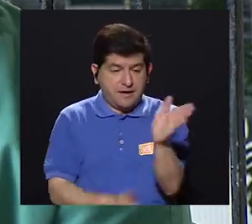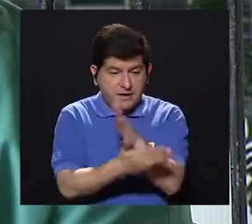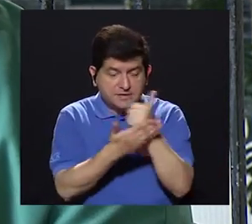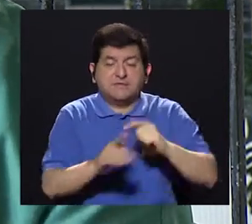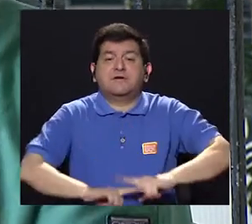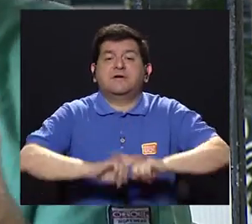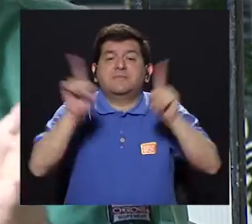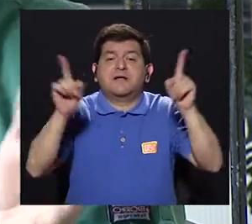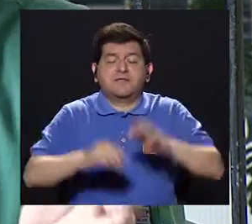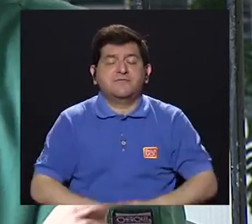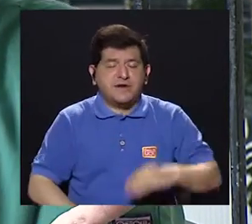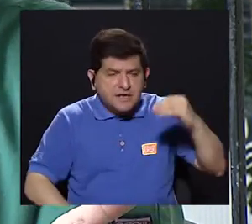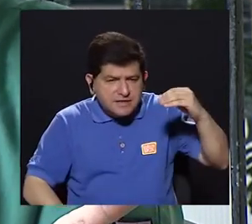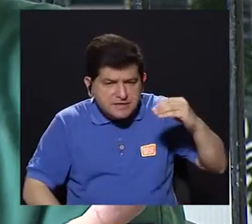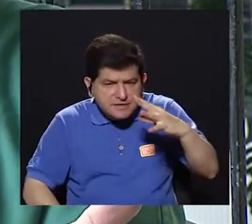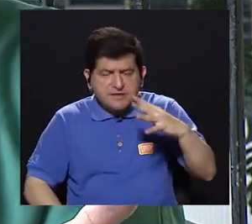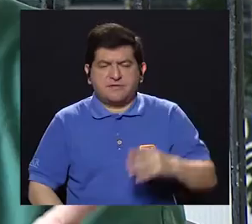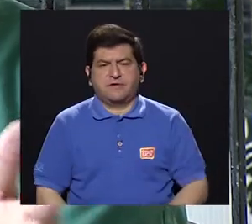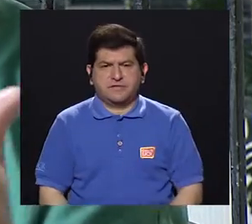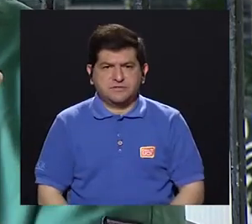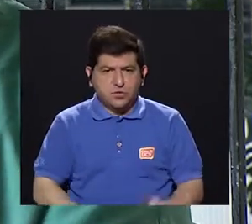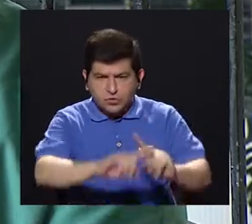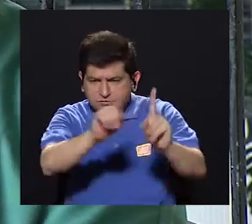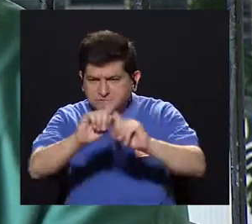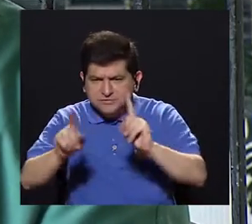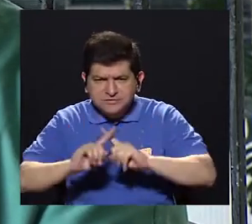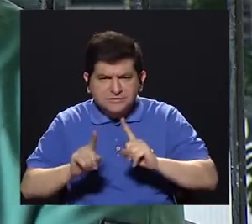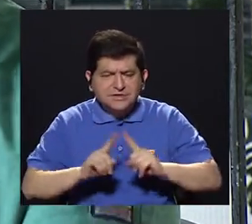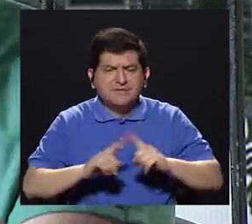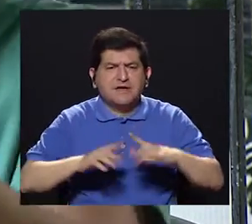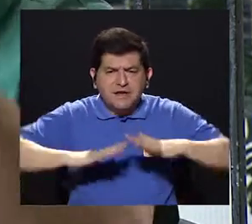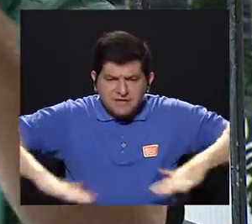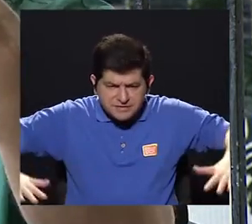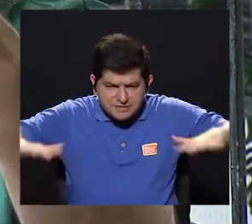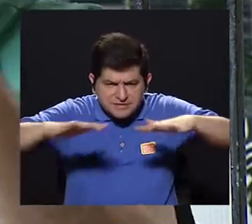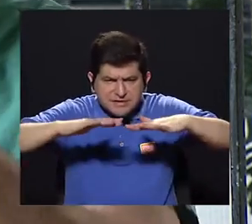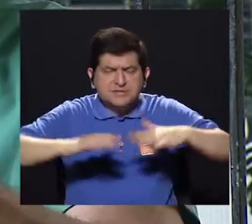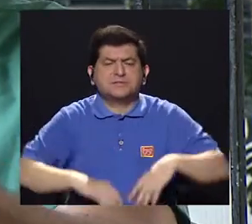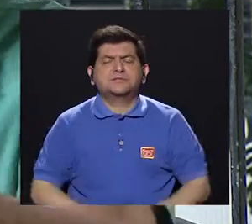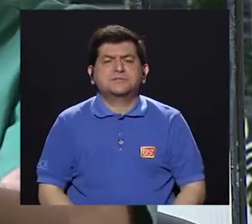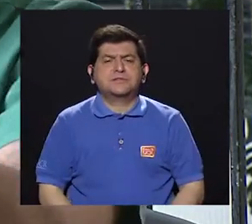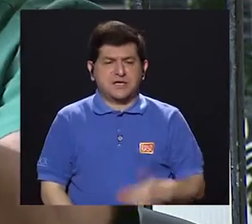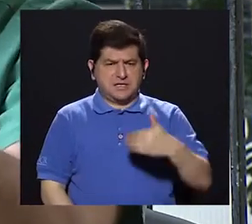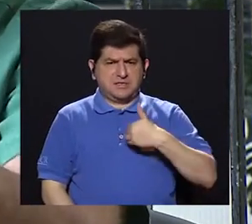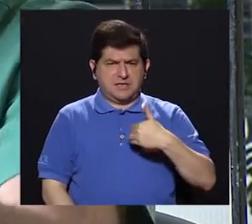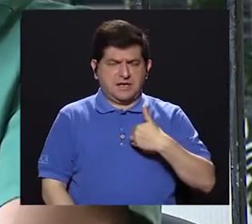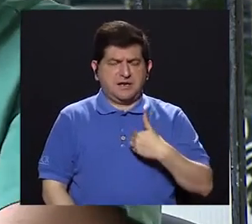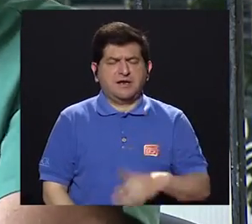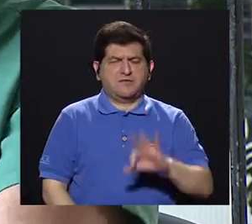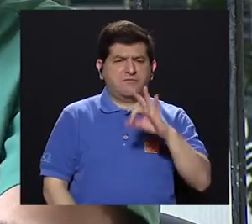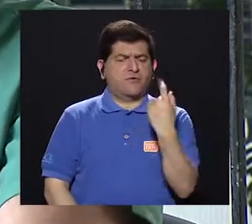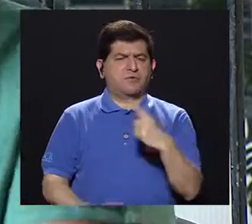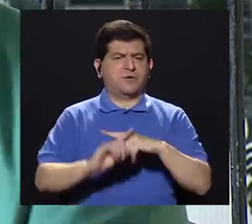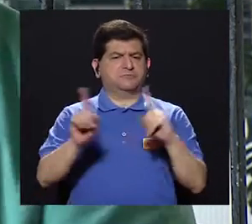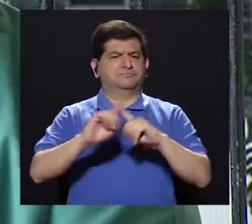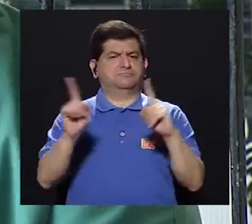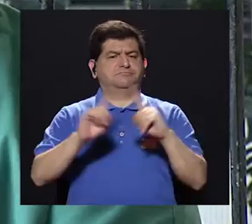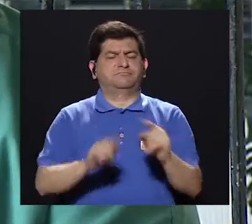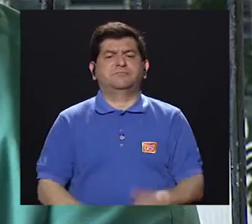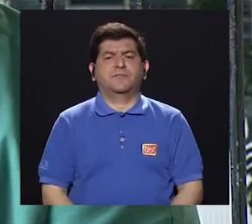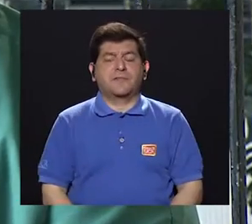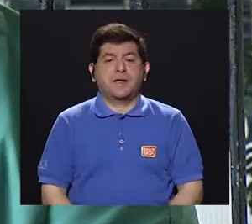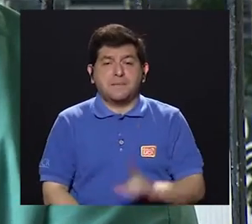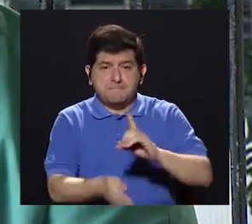una forma diferente de radiación ionizante, porque hay diferentes, en el espectro de las radiaciones ionizantes podemos obtenerlas de diferentes maneras.